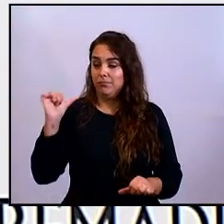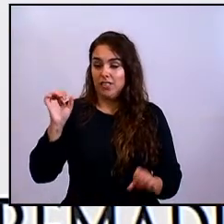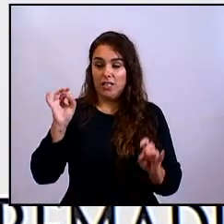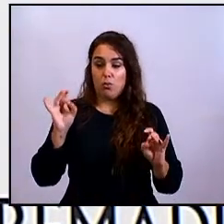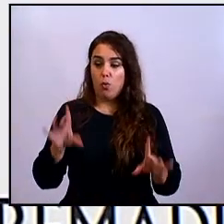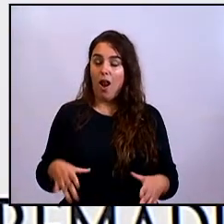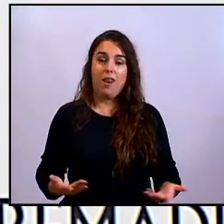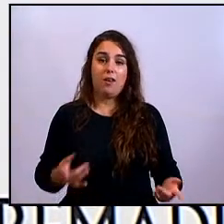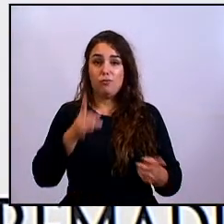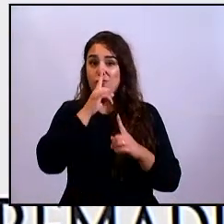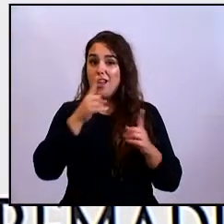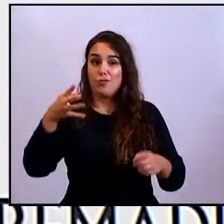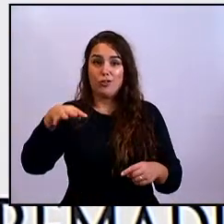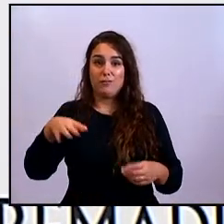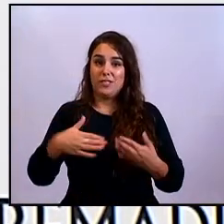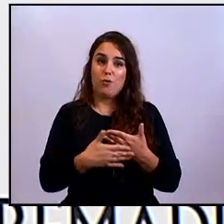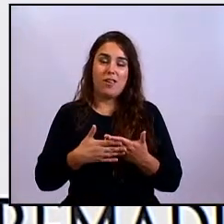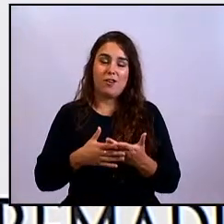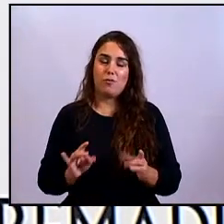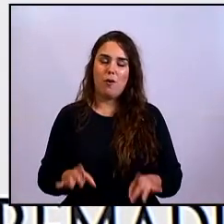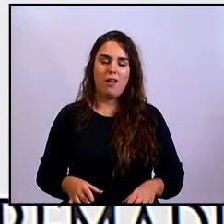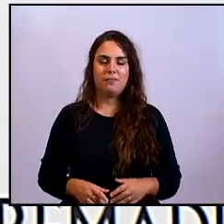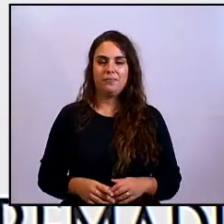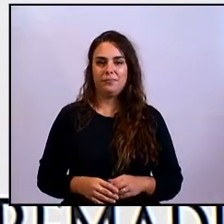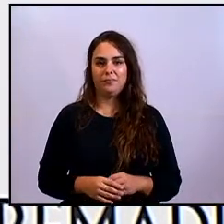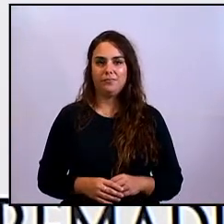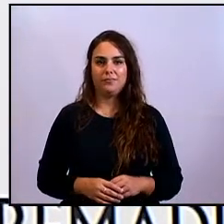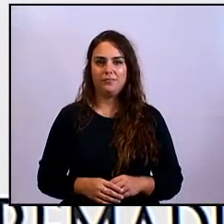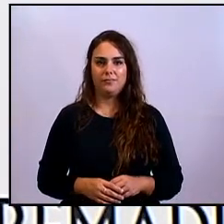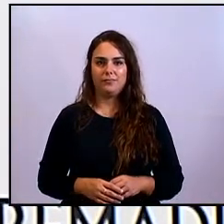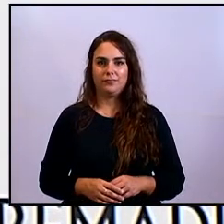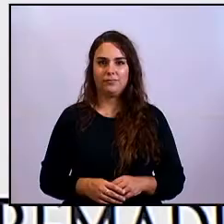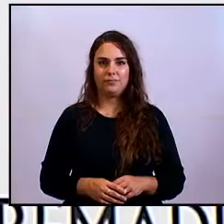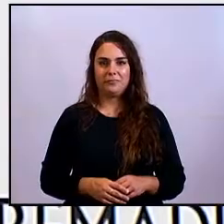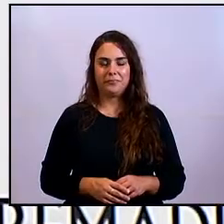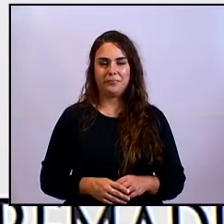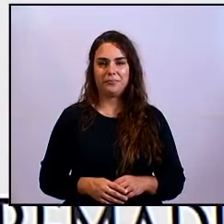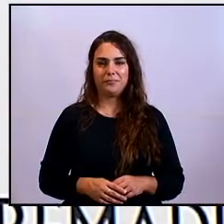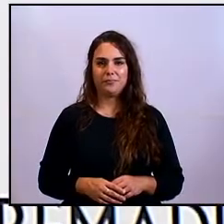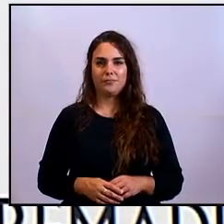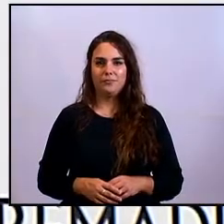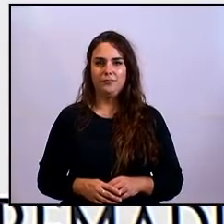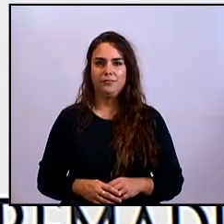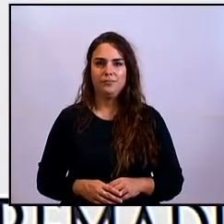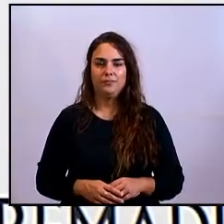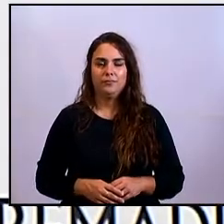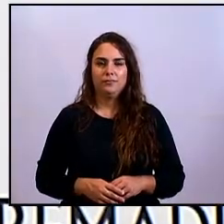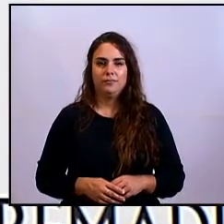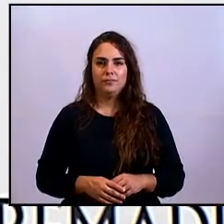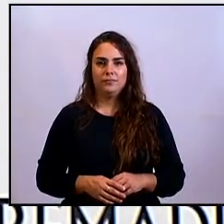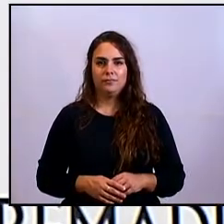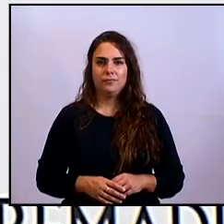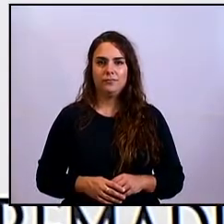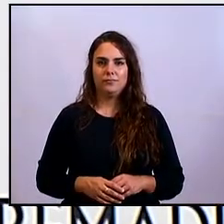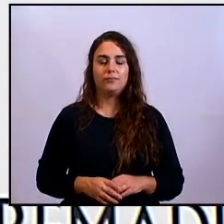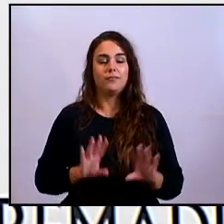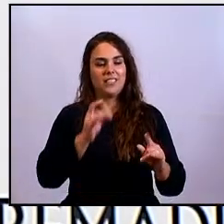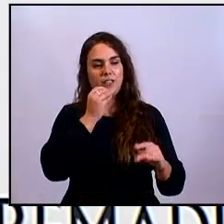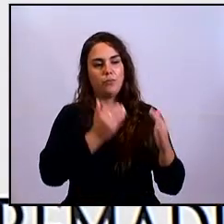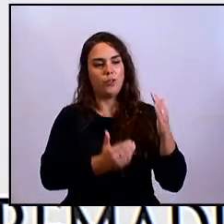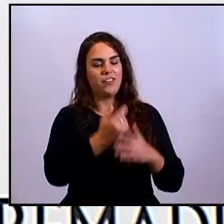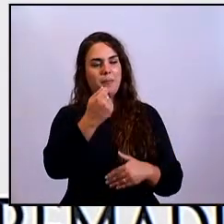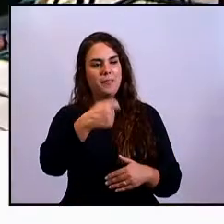meses que llevamos en el Gobierno. Sí, buenos días,